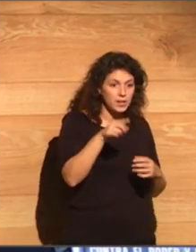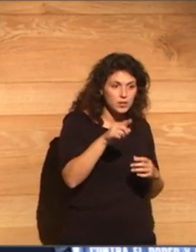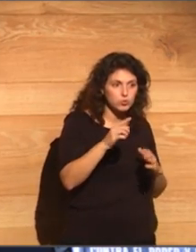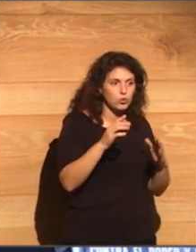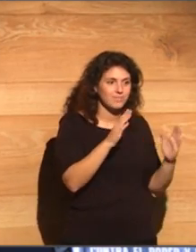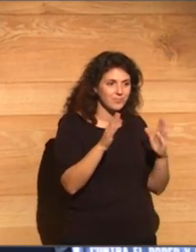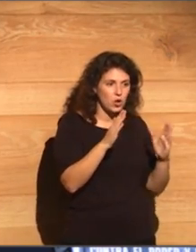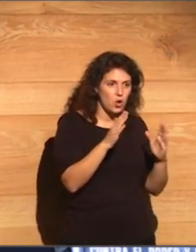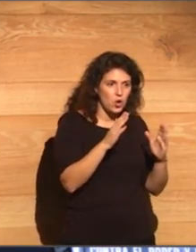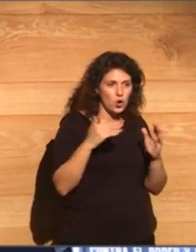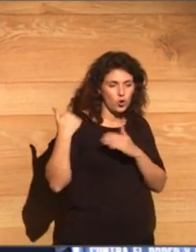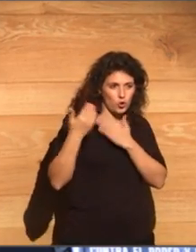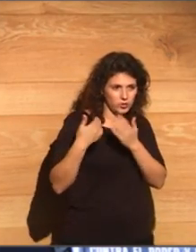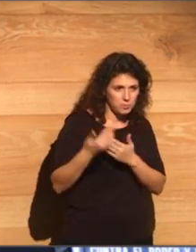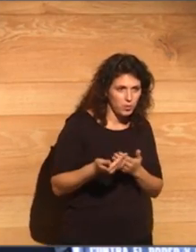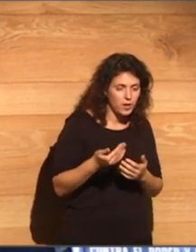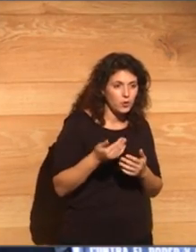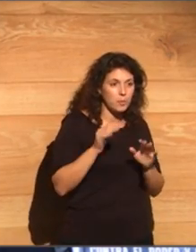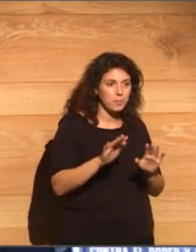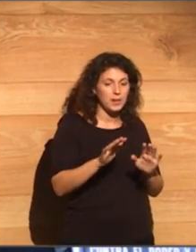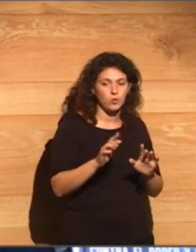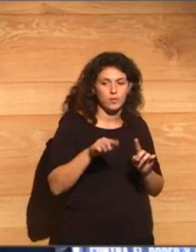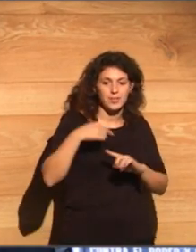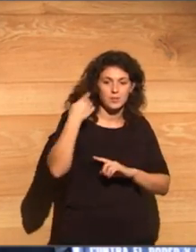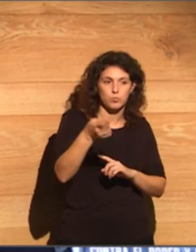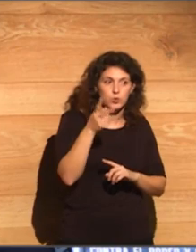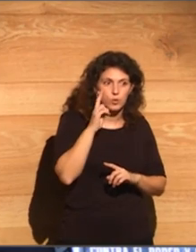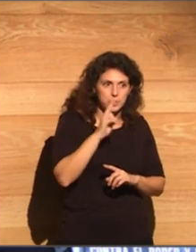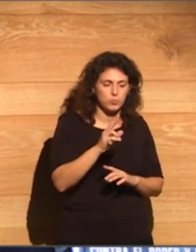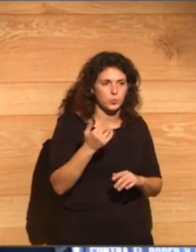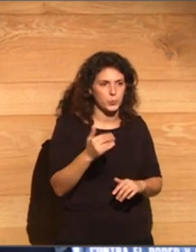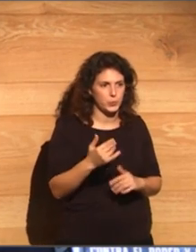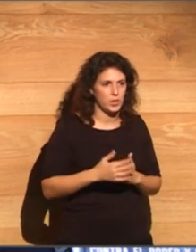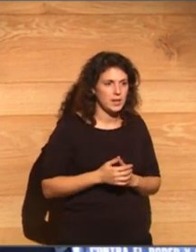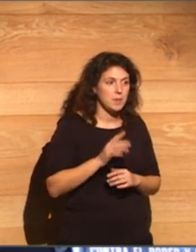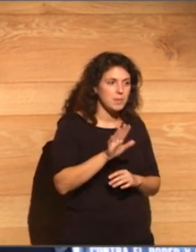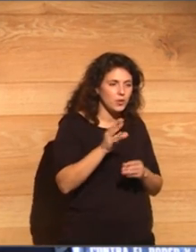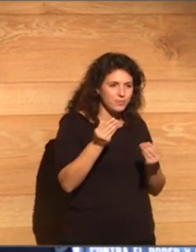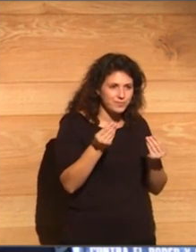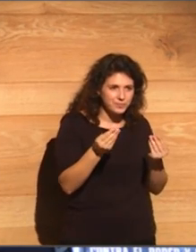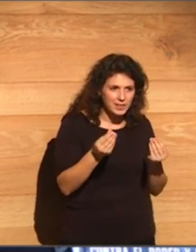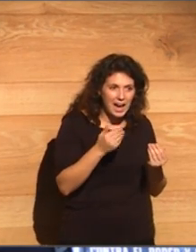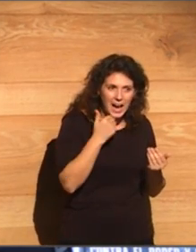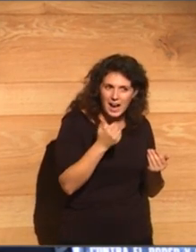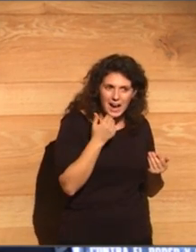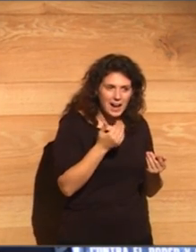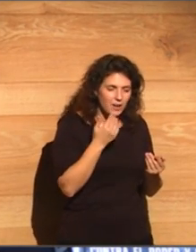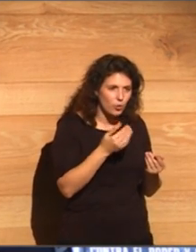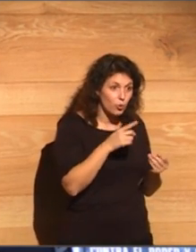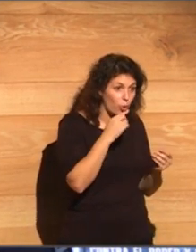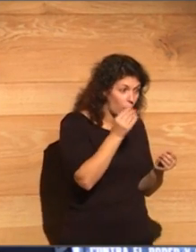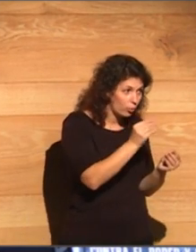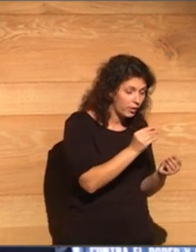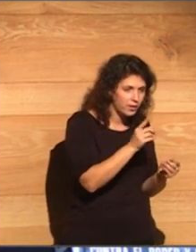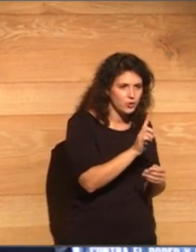contemporáneo, y, pero ya tantos años después ya lo veríamos con mucha distancia, y sin embargo sigue teniendo algo que no luce, que es como